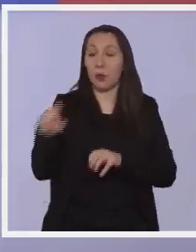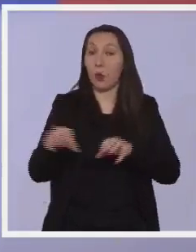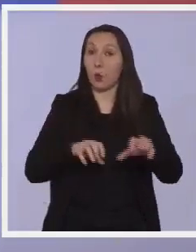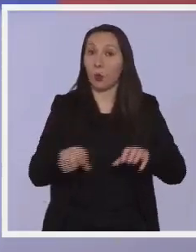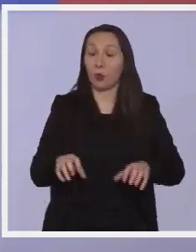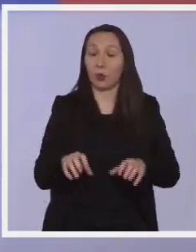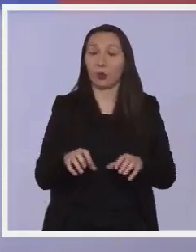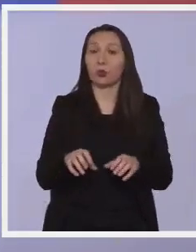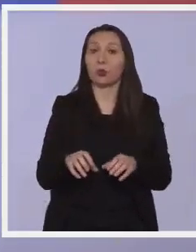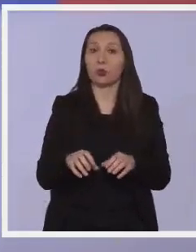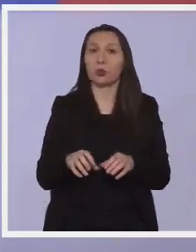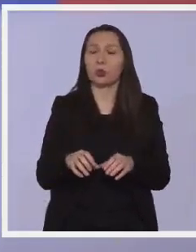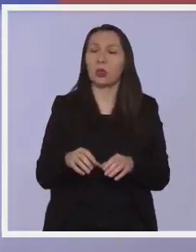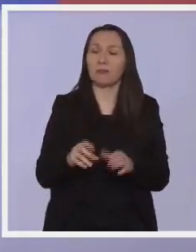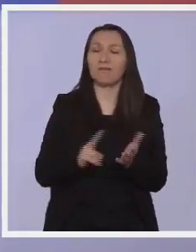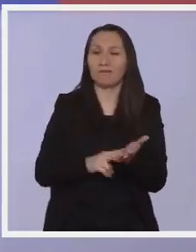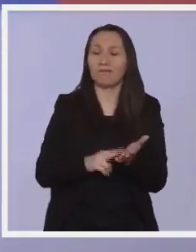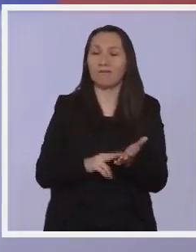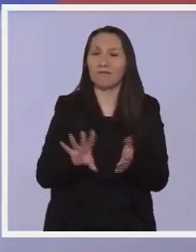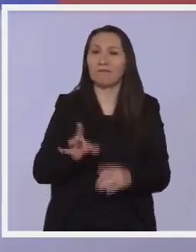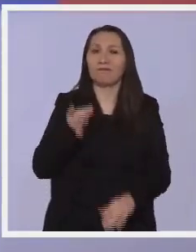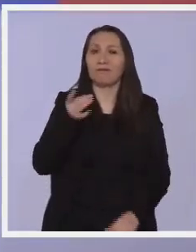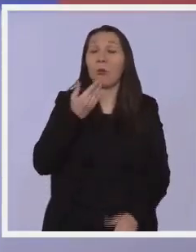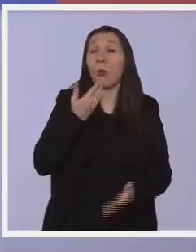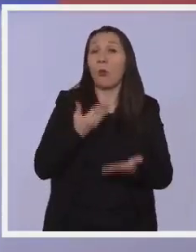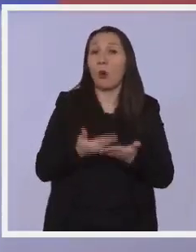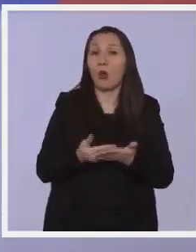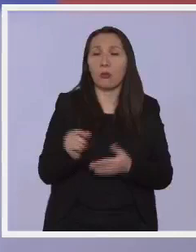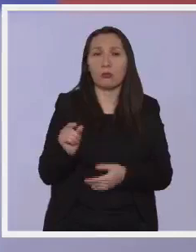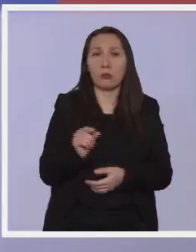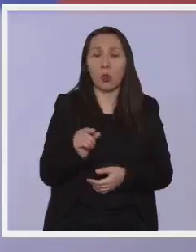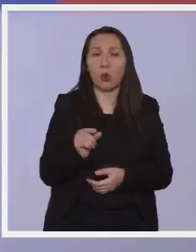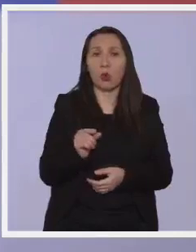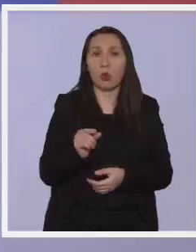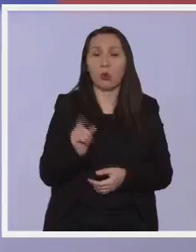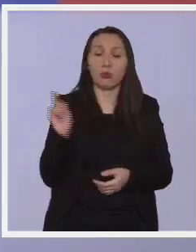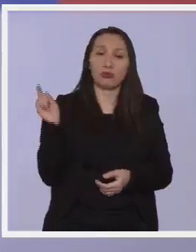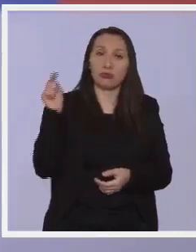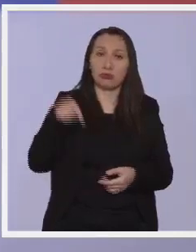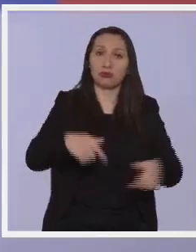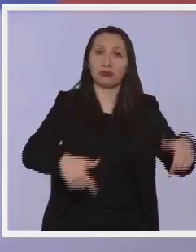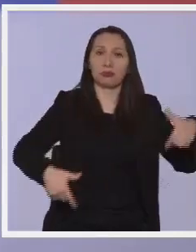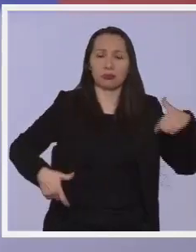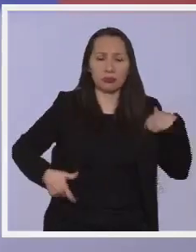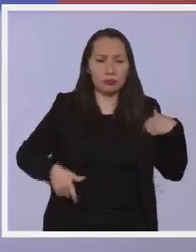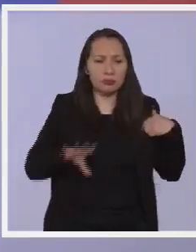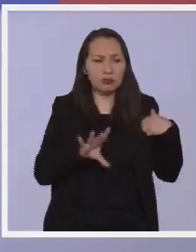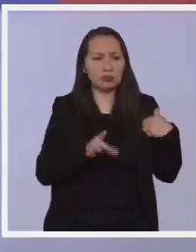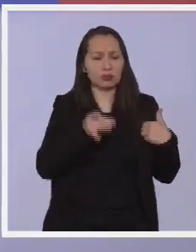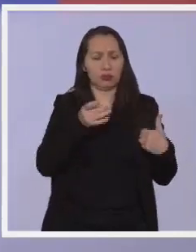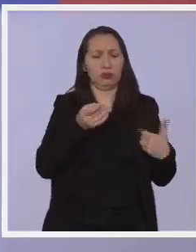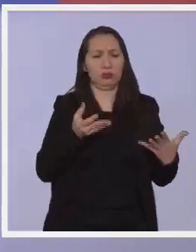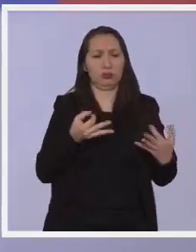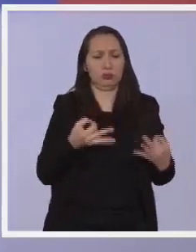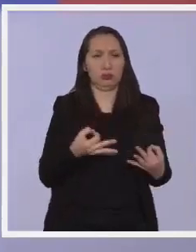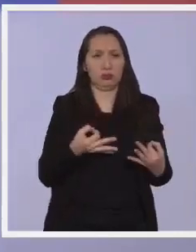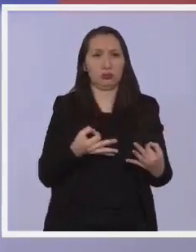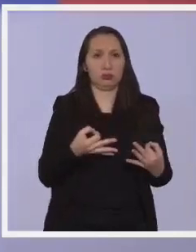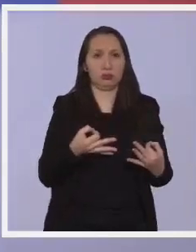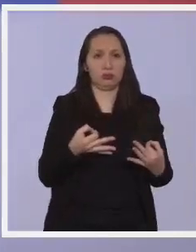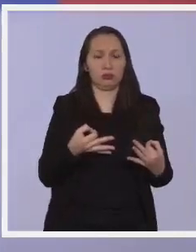cosas que se me hizo muy evidente al poco de llegar a La Moneda es que es